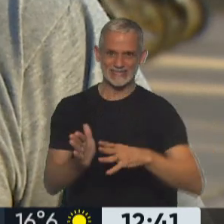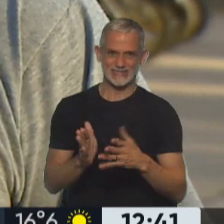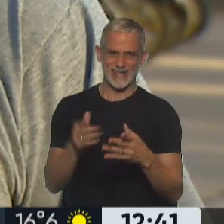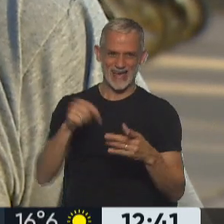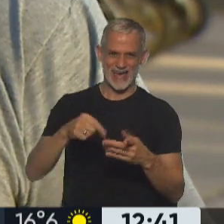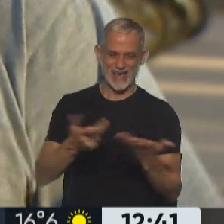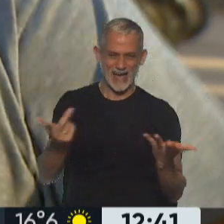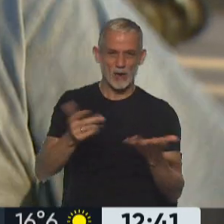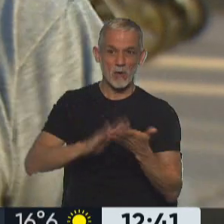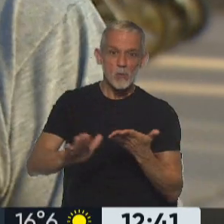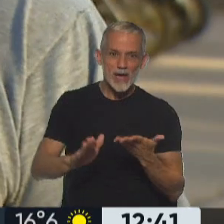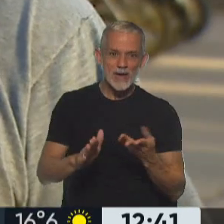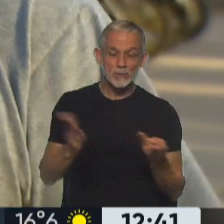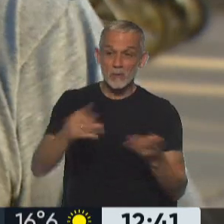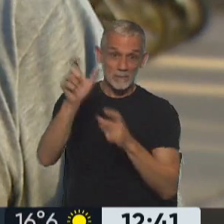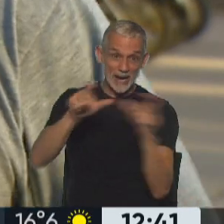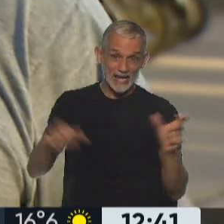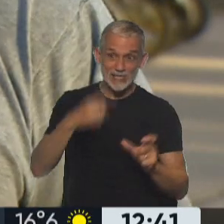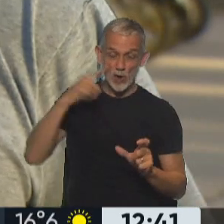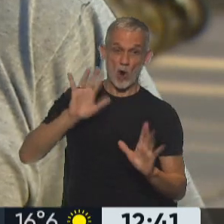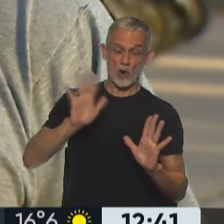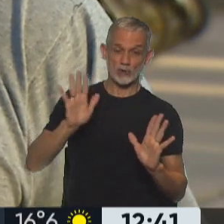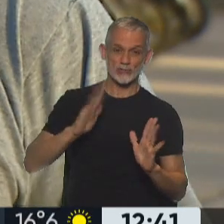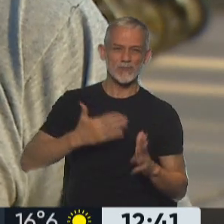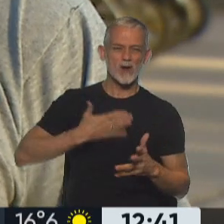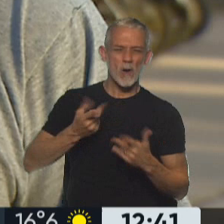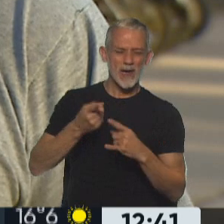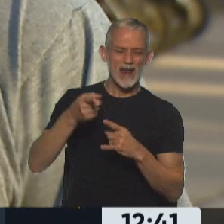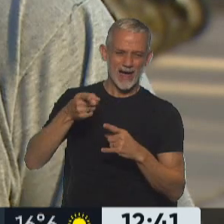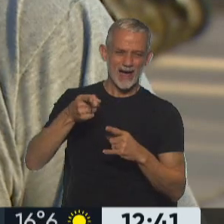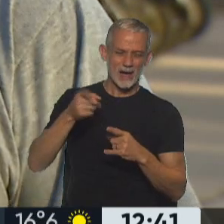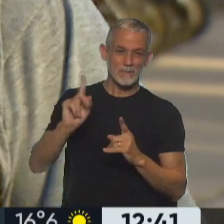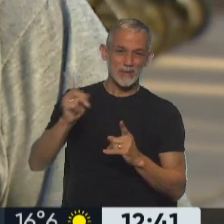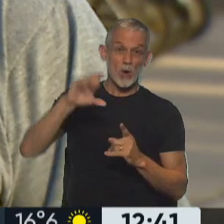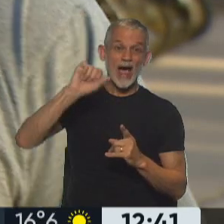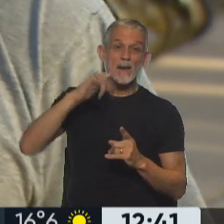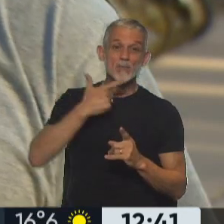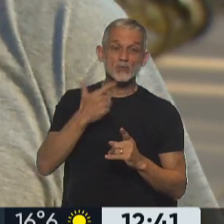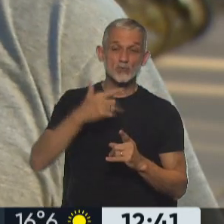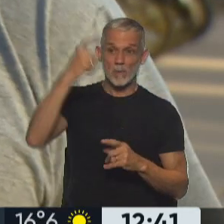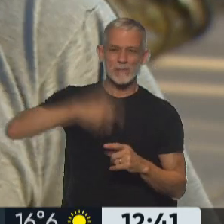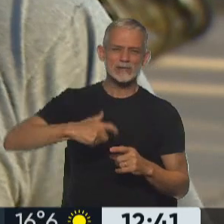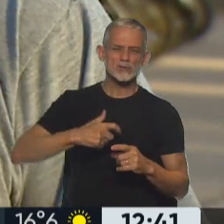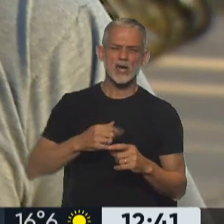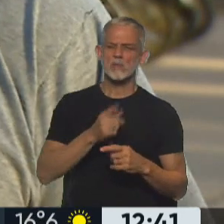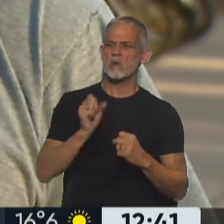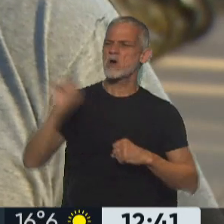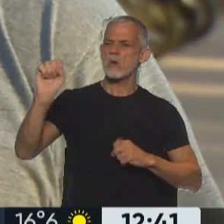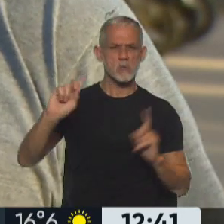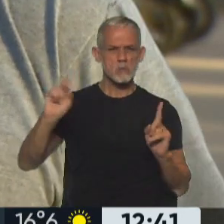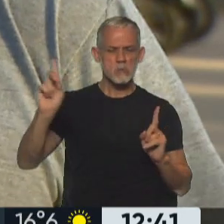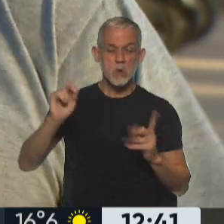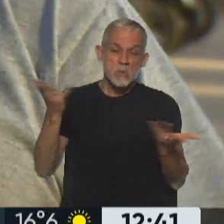Y bueno, no sé, para la gente que no conoce la novela, es muy fuerte, un personaje antihéroe que lucha